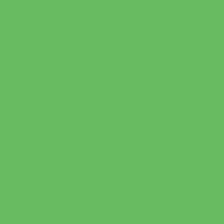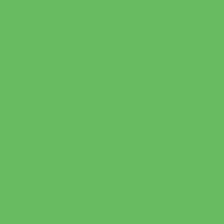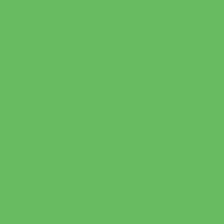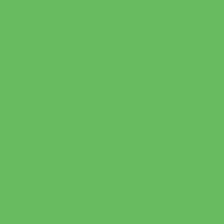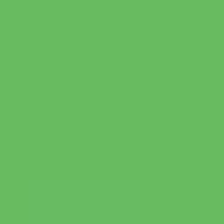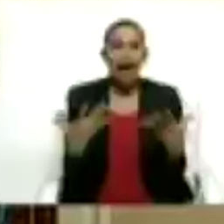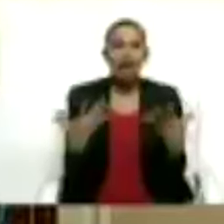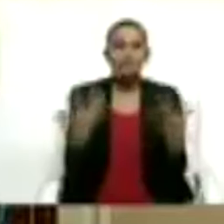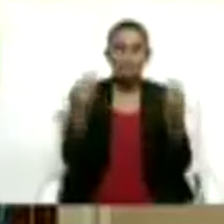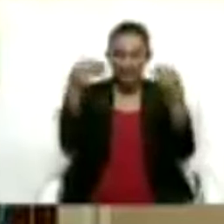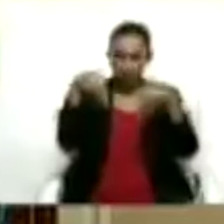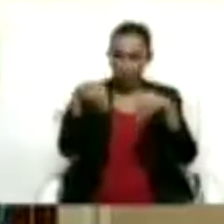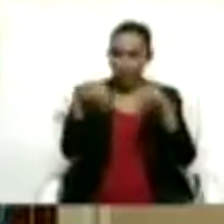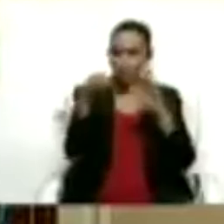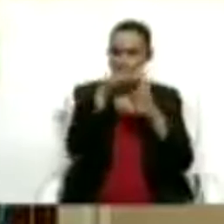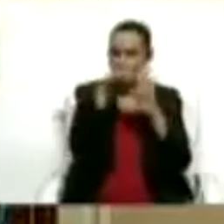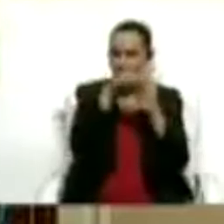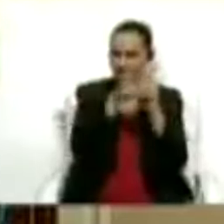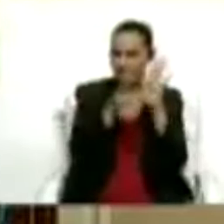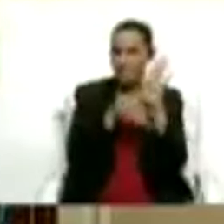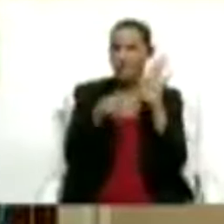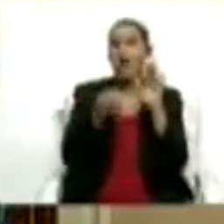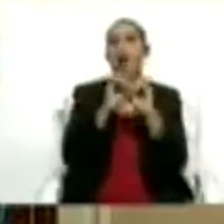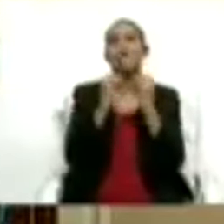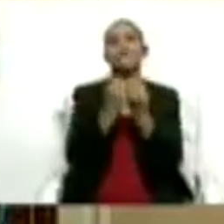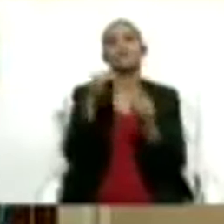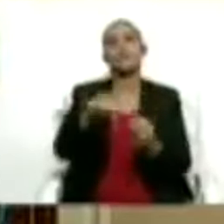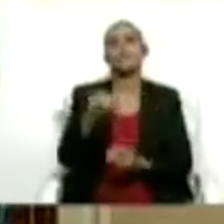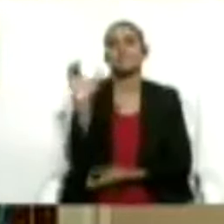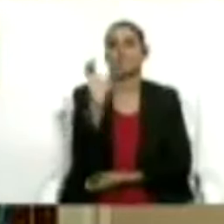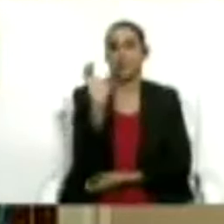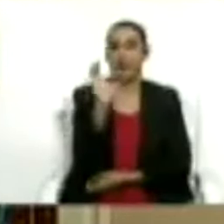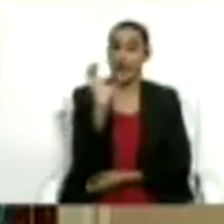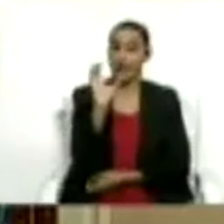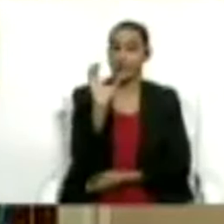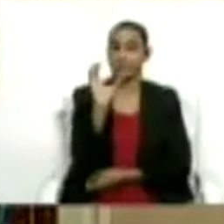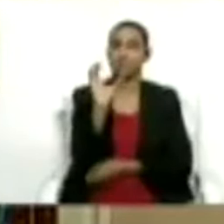laiguana.tv. Sin embargo, nosotros tenemos múltiples